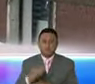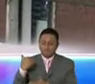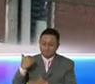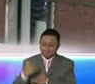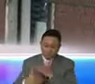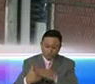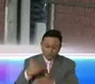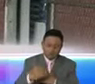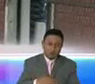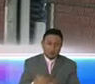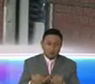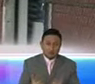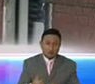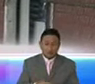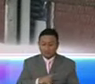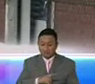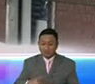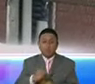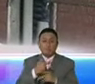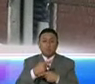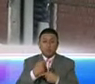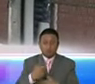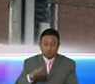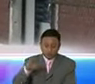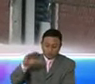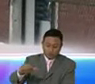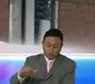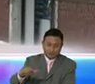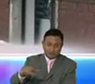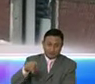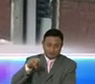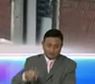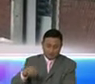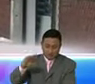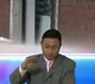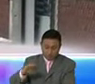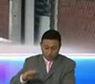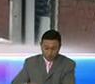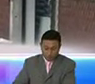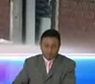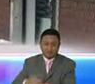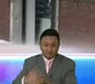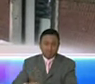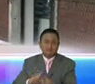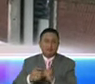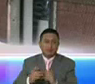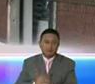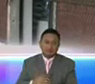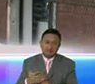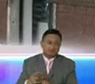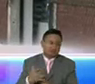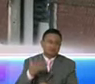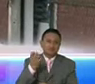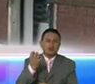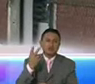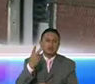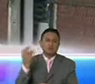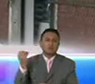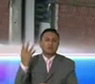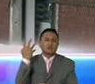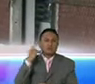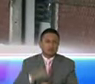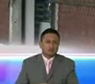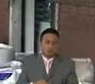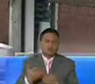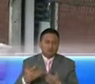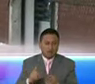hay stock, hay inventario en cada bodega, pero yo creo que en unos 15, 20 días tiene